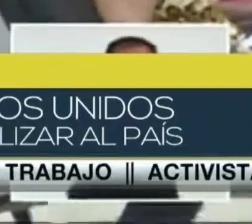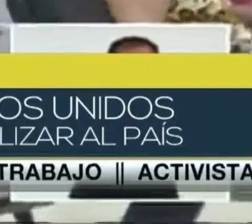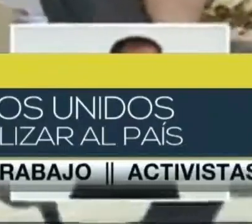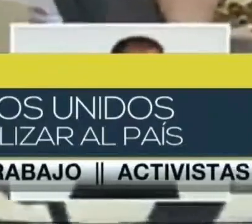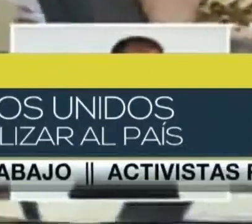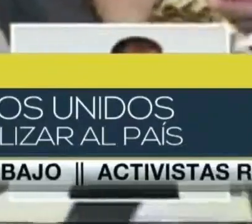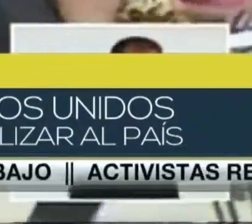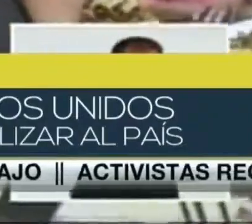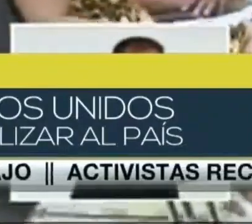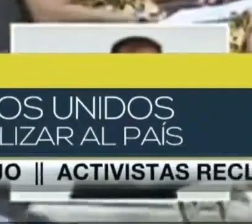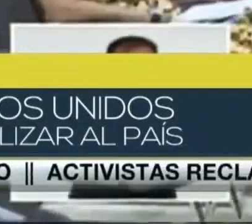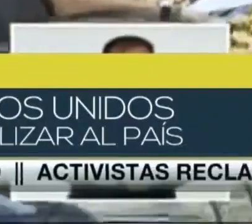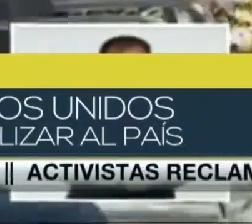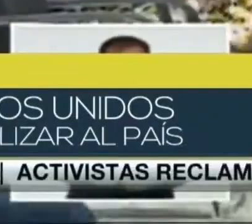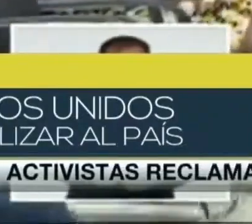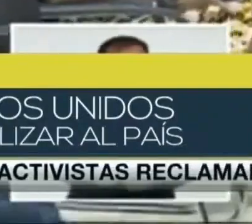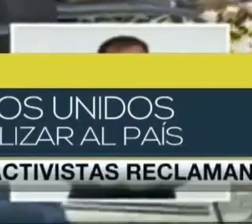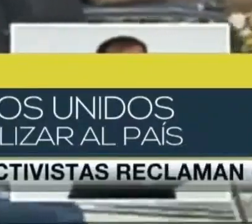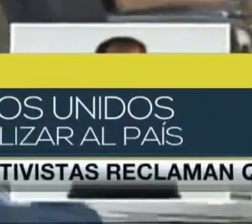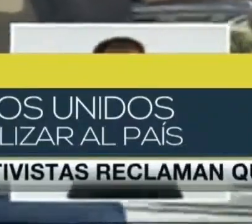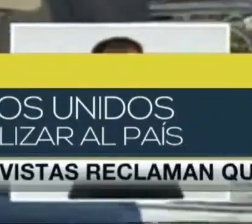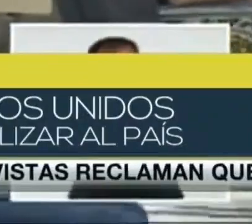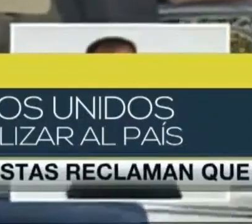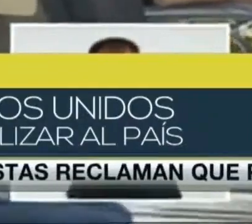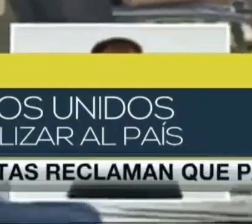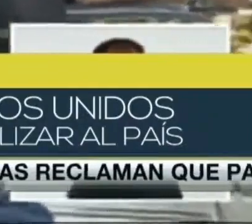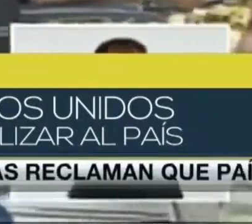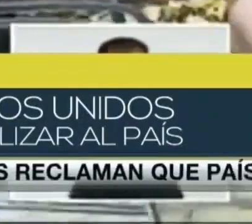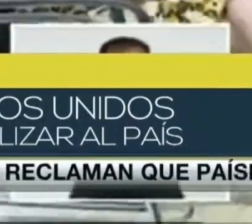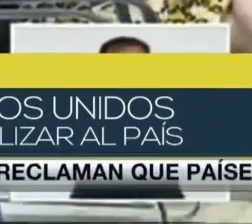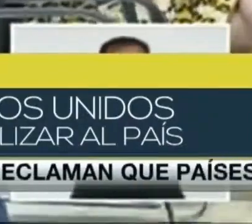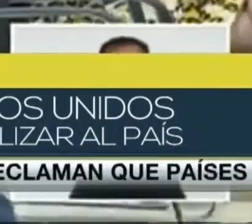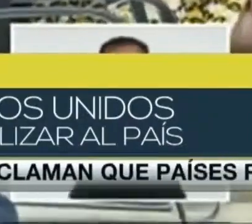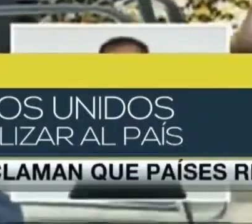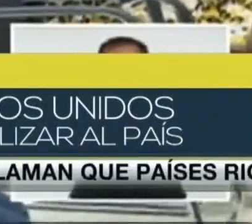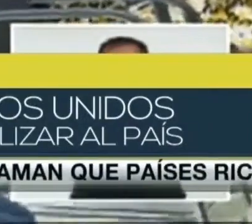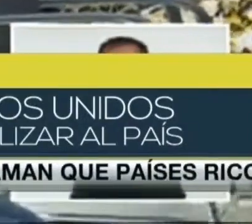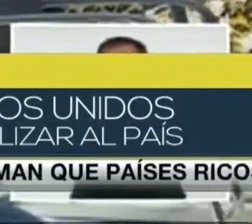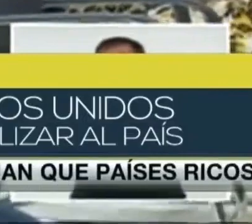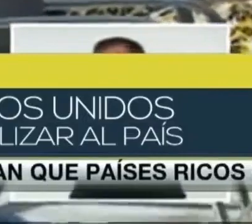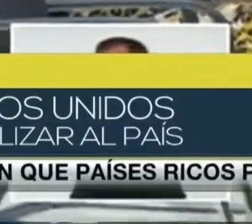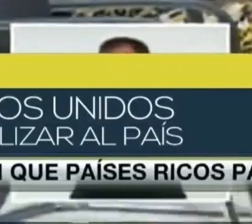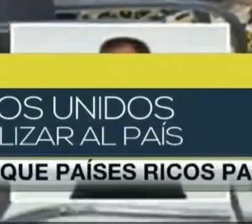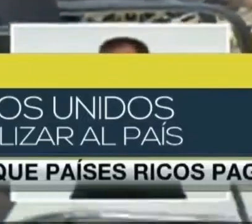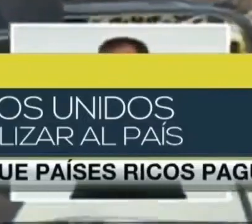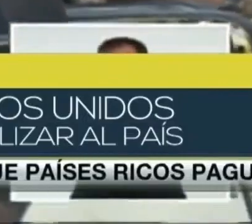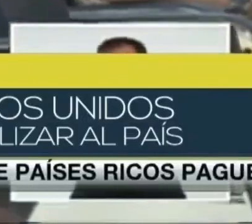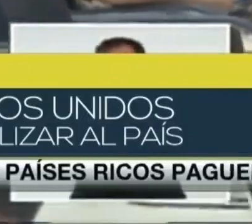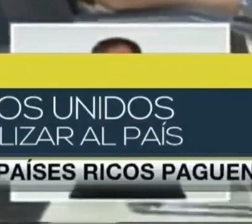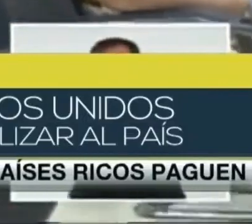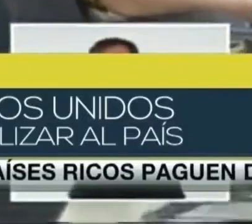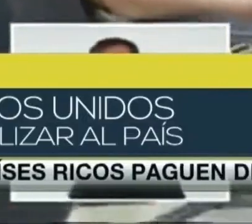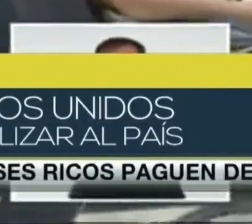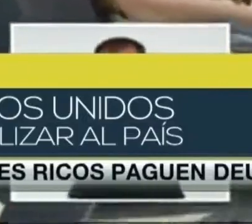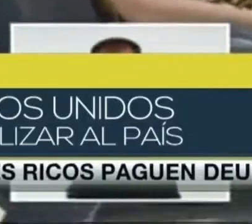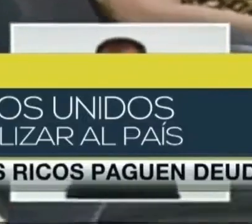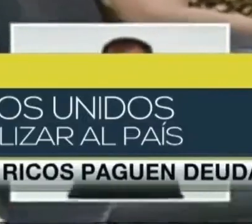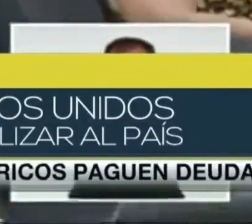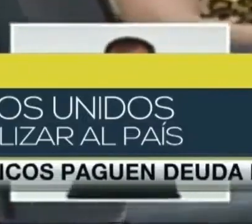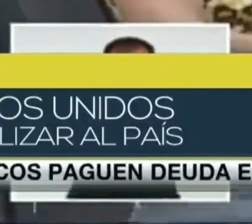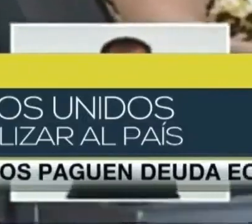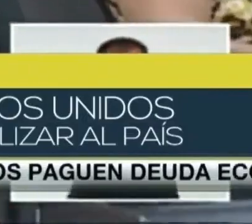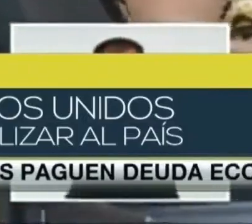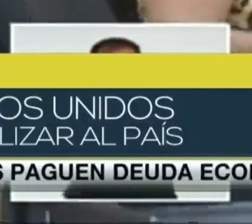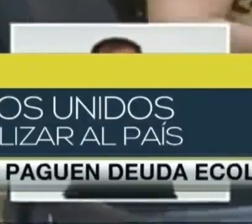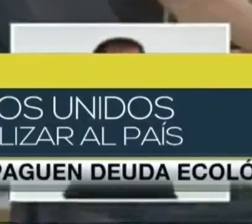Dos preguntas rápidas. Usted dice que las acusaciones contra el general ministro de las Fuerzas Armadas y la brigada del